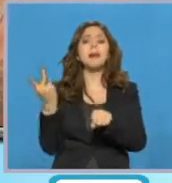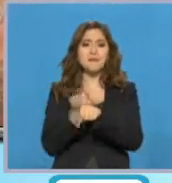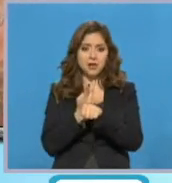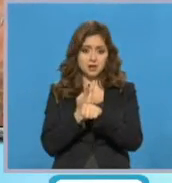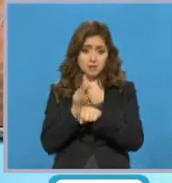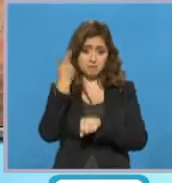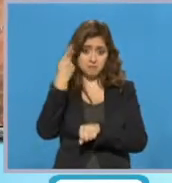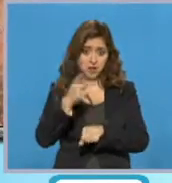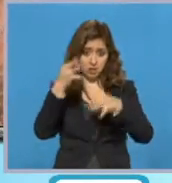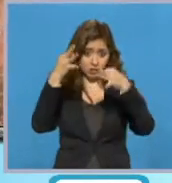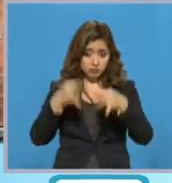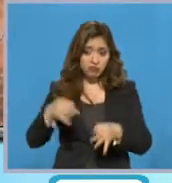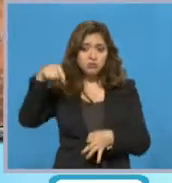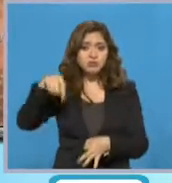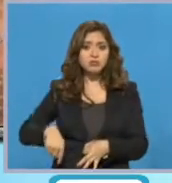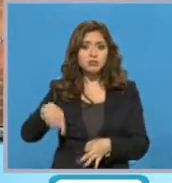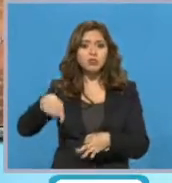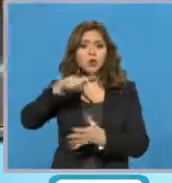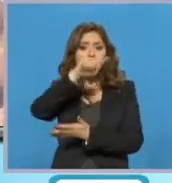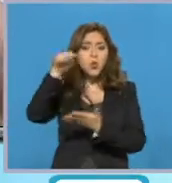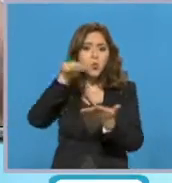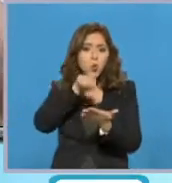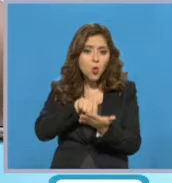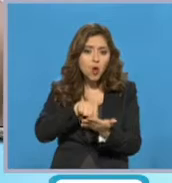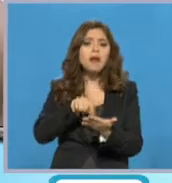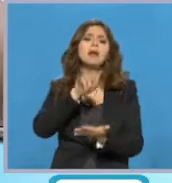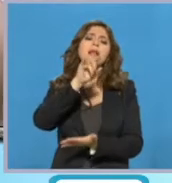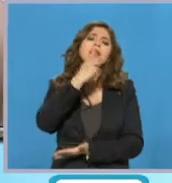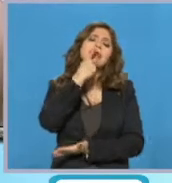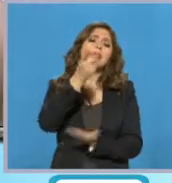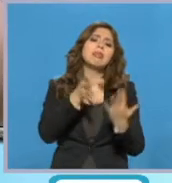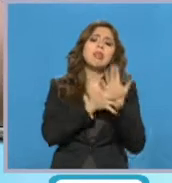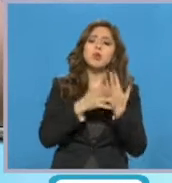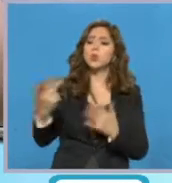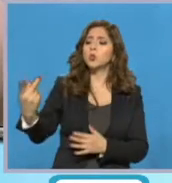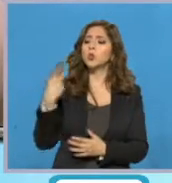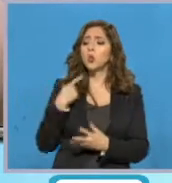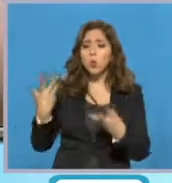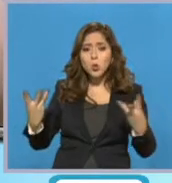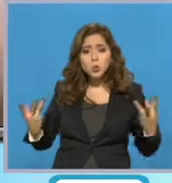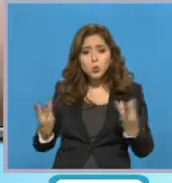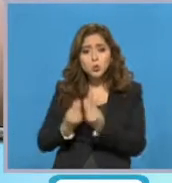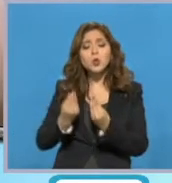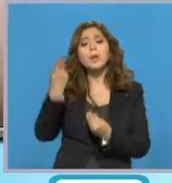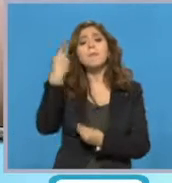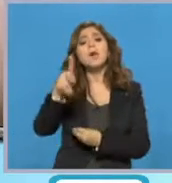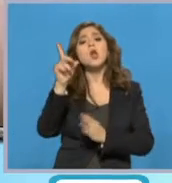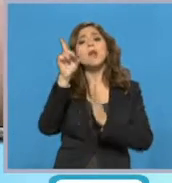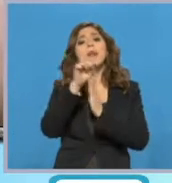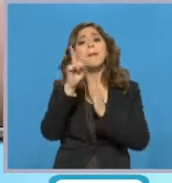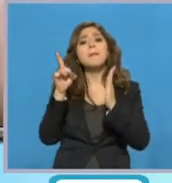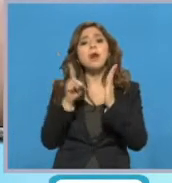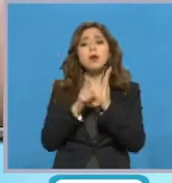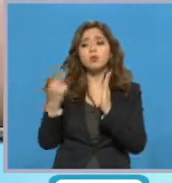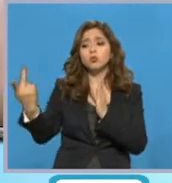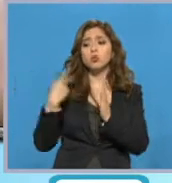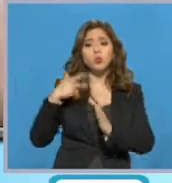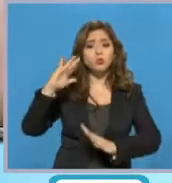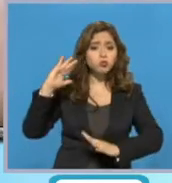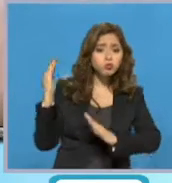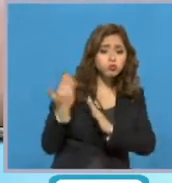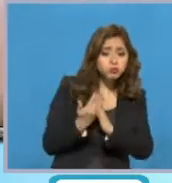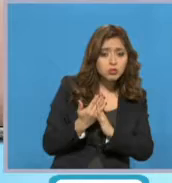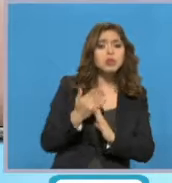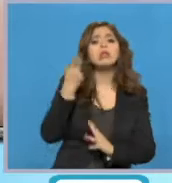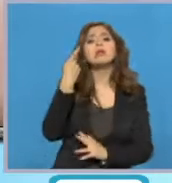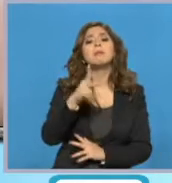cuestiones patrimoniales, porque igual nosotros queremos vivir juntos y en el departamento donde vivimos pues, lo vamos a comprar entre los dos. Pues nosotros nos damos las reglas